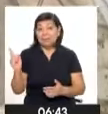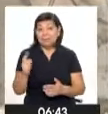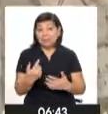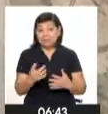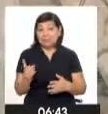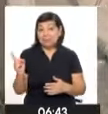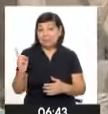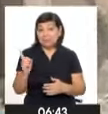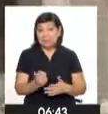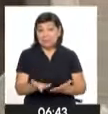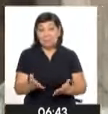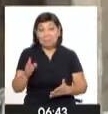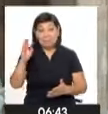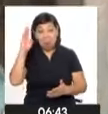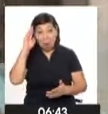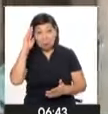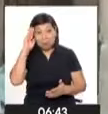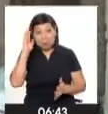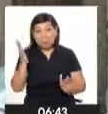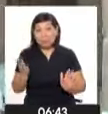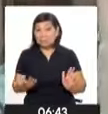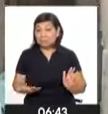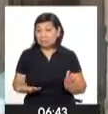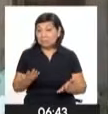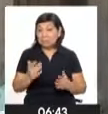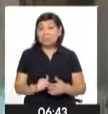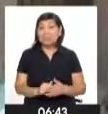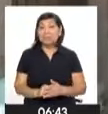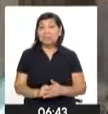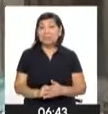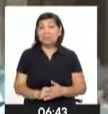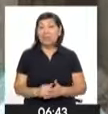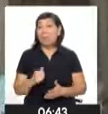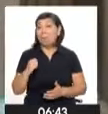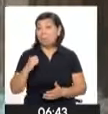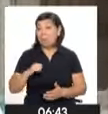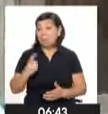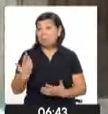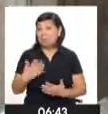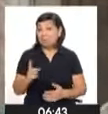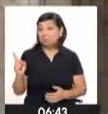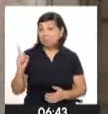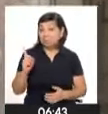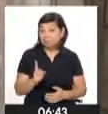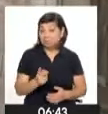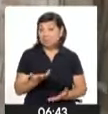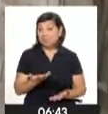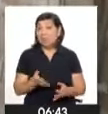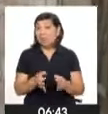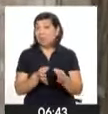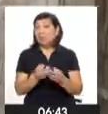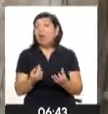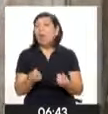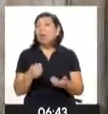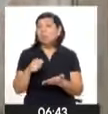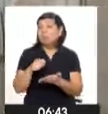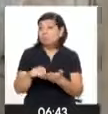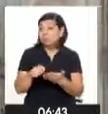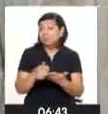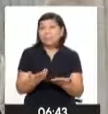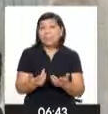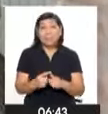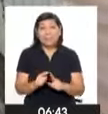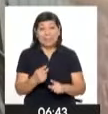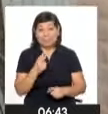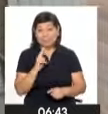autoridades ya, ¿no? Vemos ahí a la policía, esperemos que las de la municipalidad también lleguen y den mayores detalles sobre este accidente,